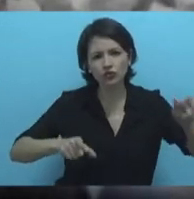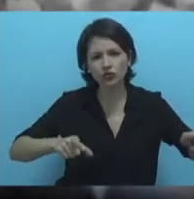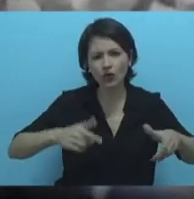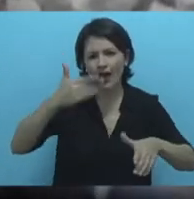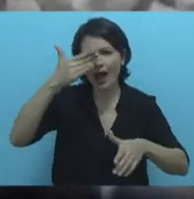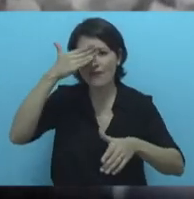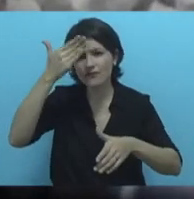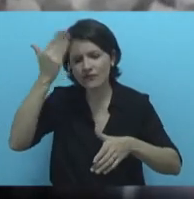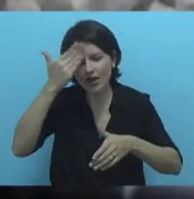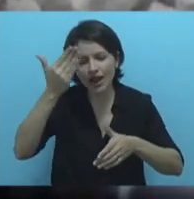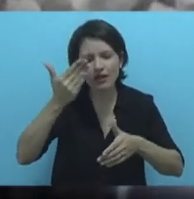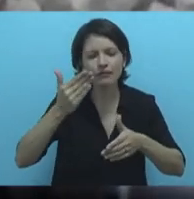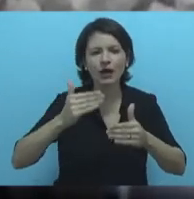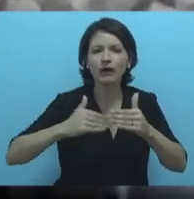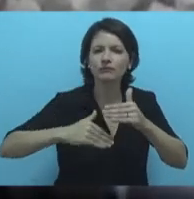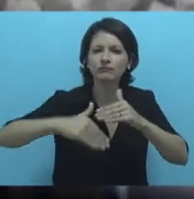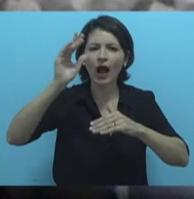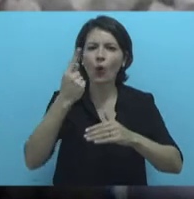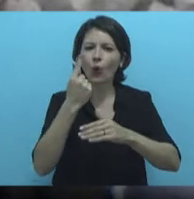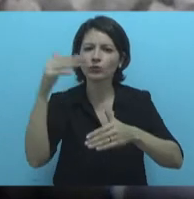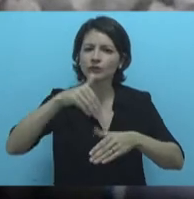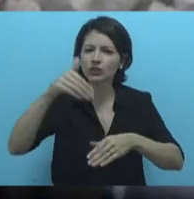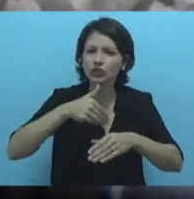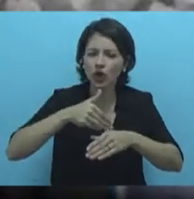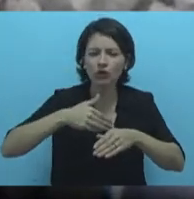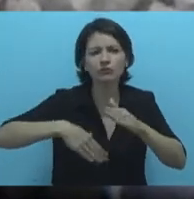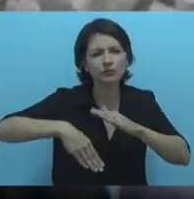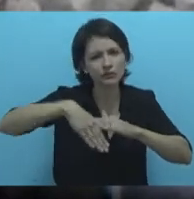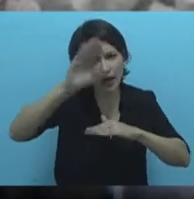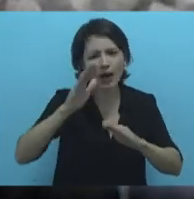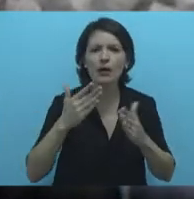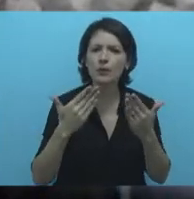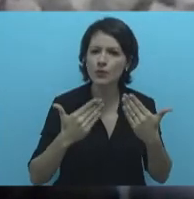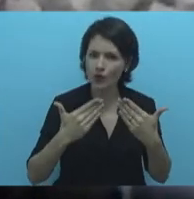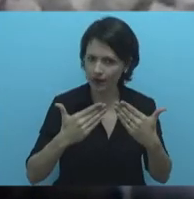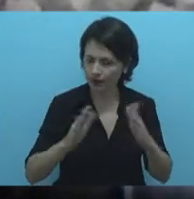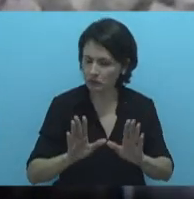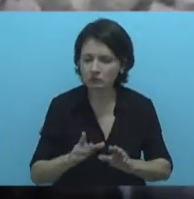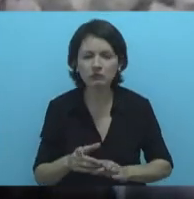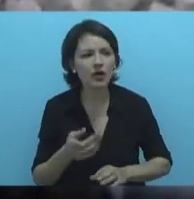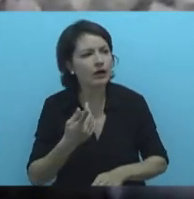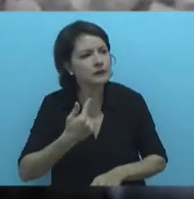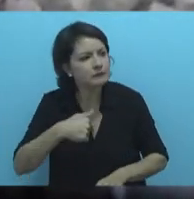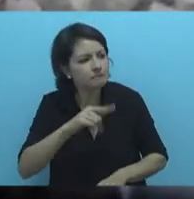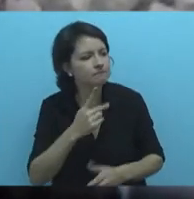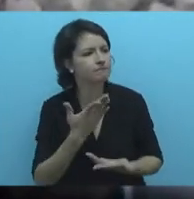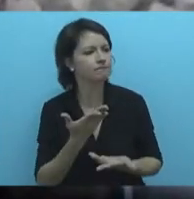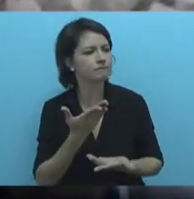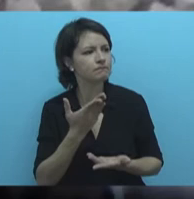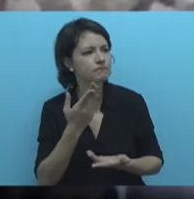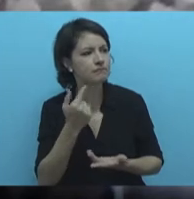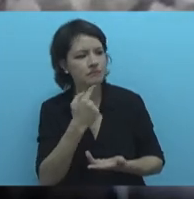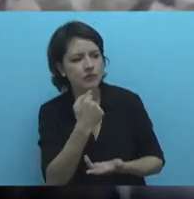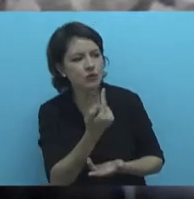podía llegar a más de un millón de contagiados en ese momento le preguntamos nuevamente si esas